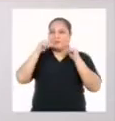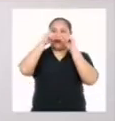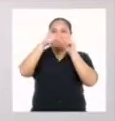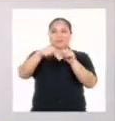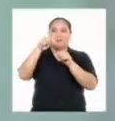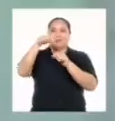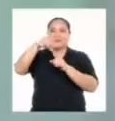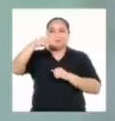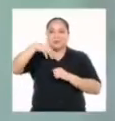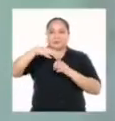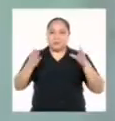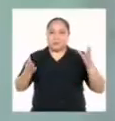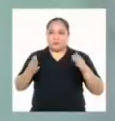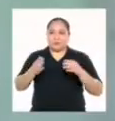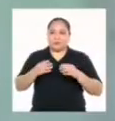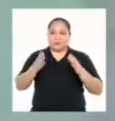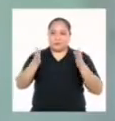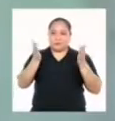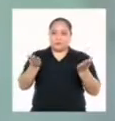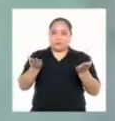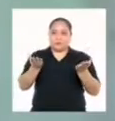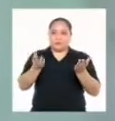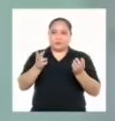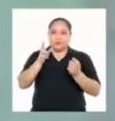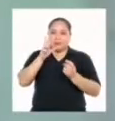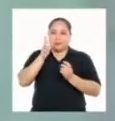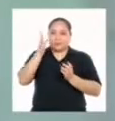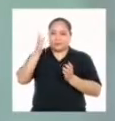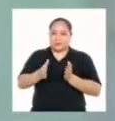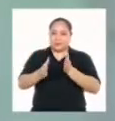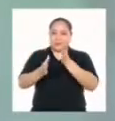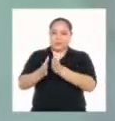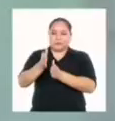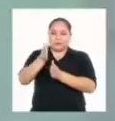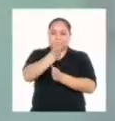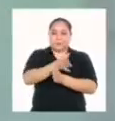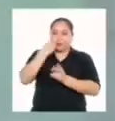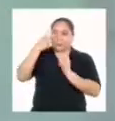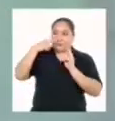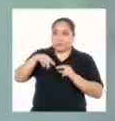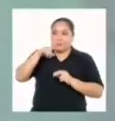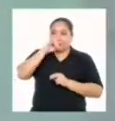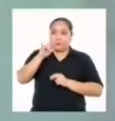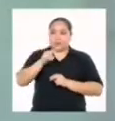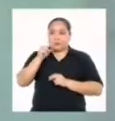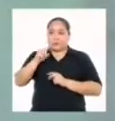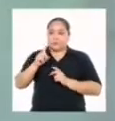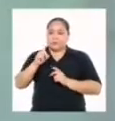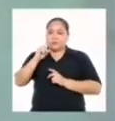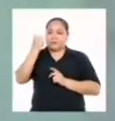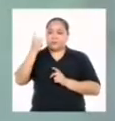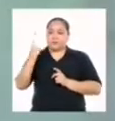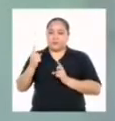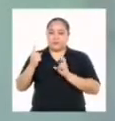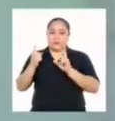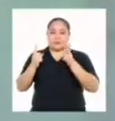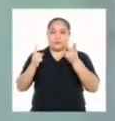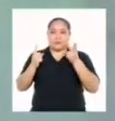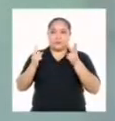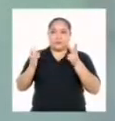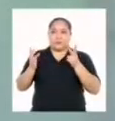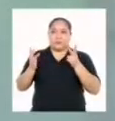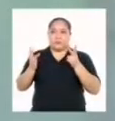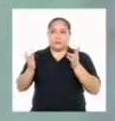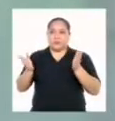Sigamos con nuestro módulo. Dentro del cuadrado hay tres líneas paralelas. ¿Las ves? Utilizan la primera y la tercera